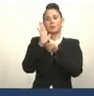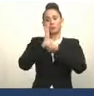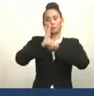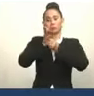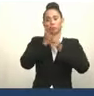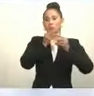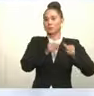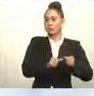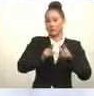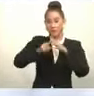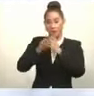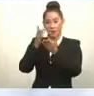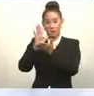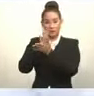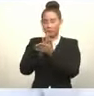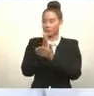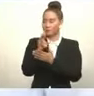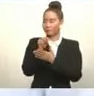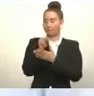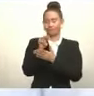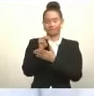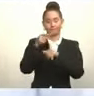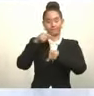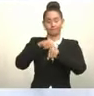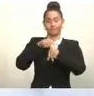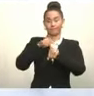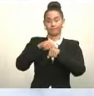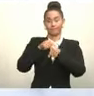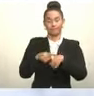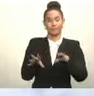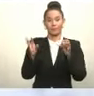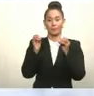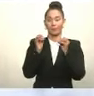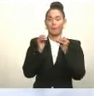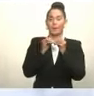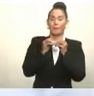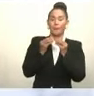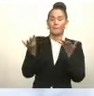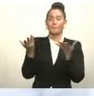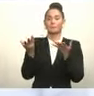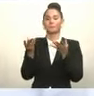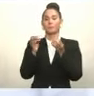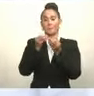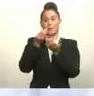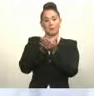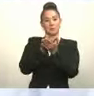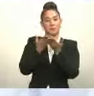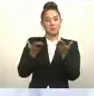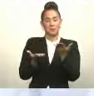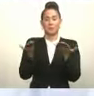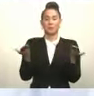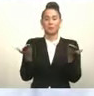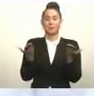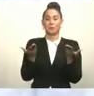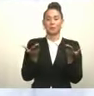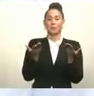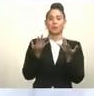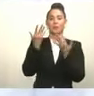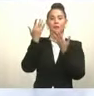para nosotros podía ser menos riesgoso, más seguro, más económico y también